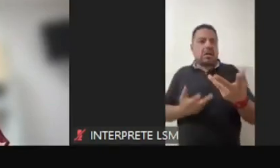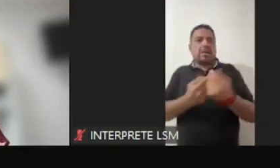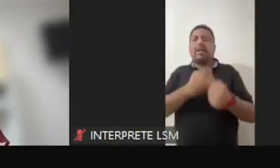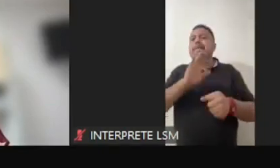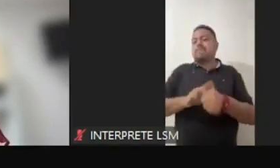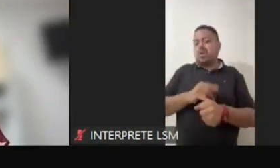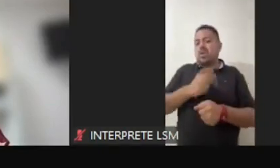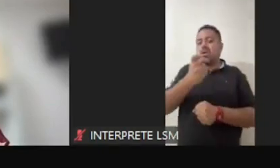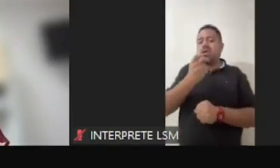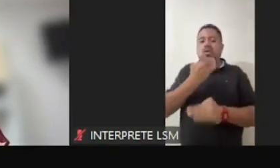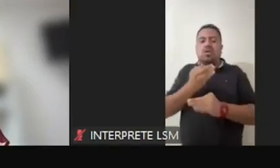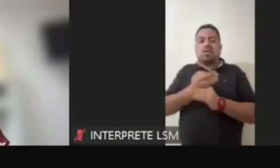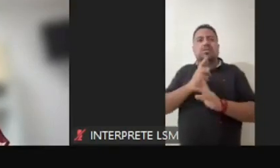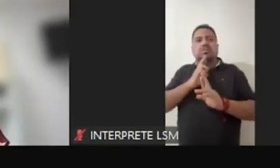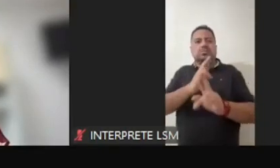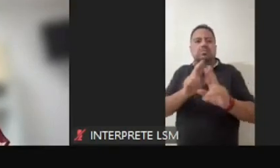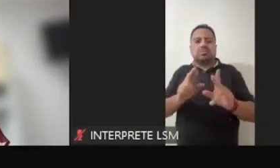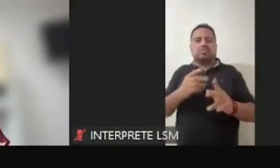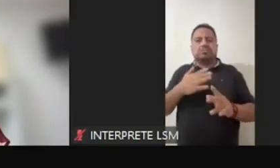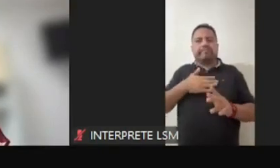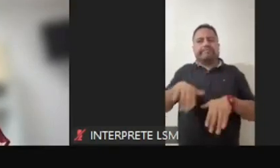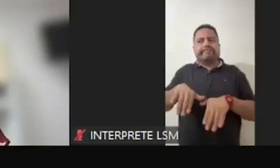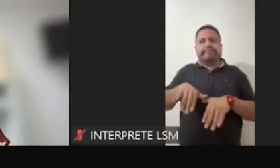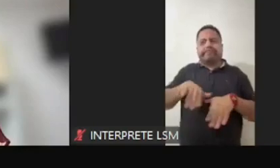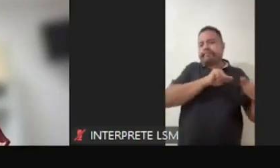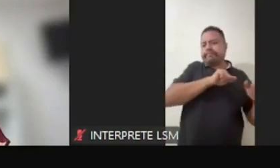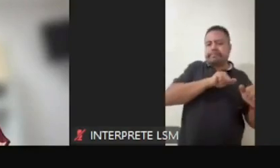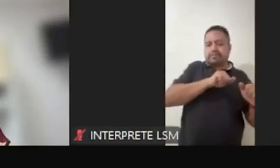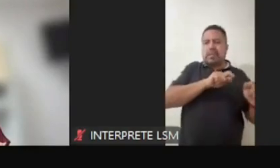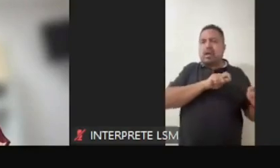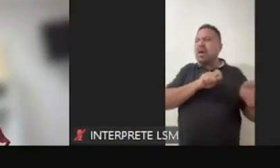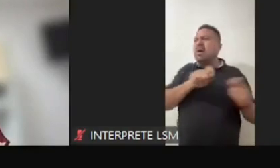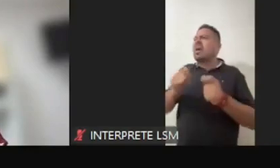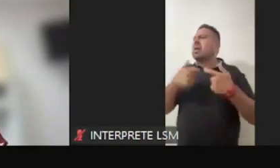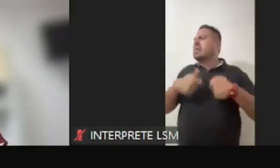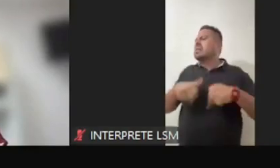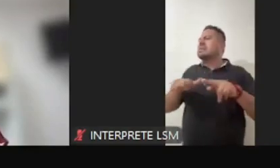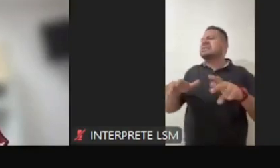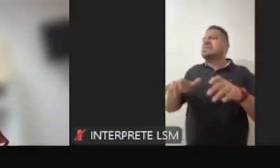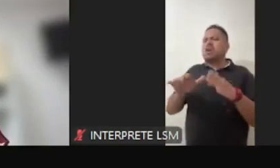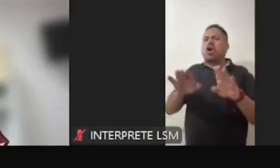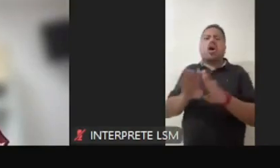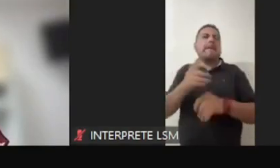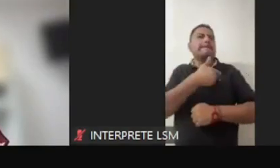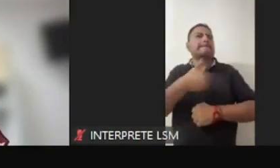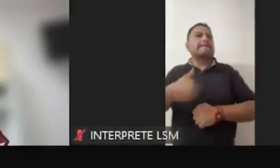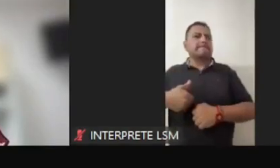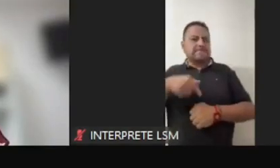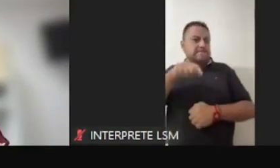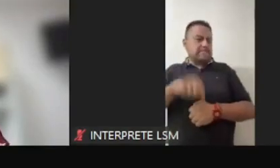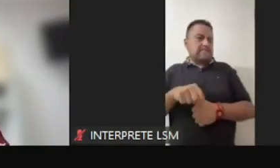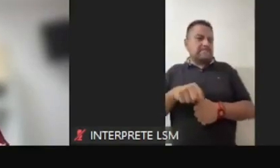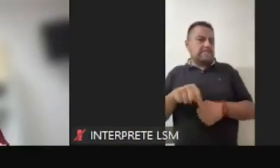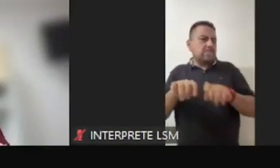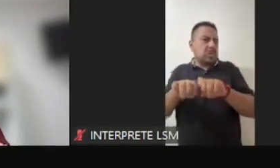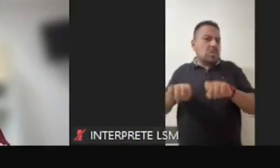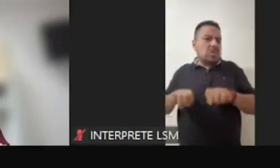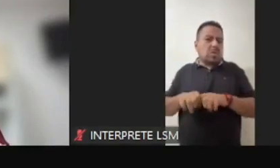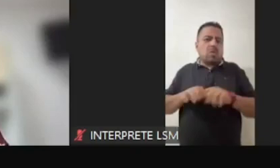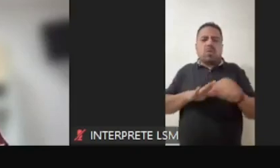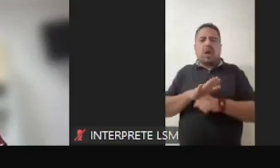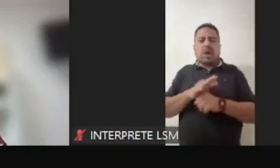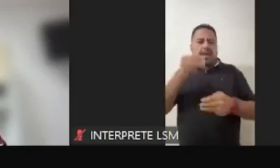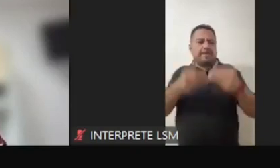tanto serán resueltos sin mi presencia fungiendo para tal efecto como presidenta de este cuerpo colegiado la